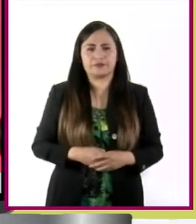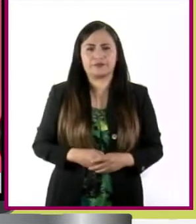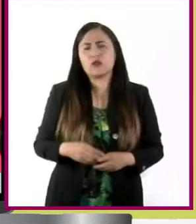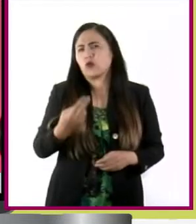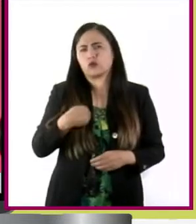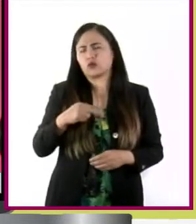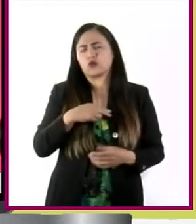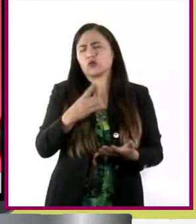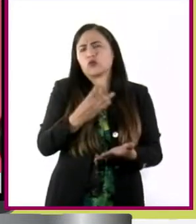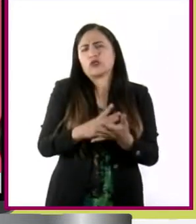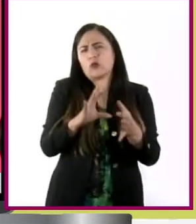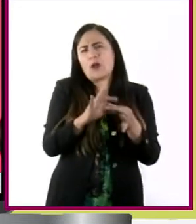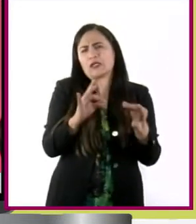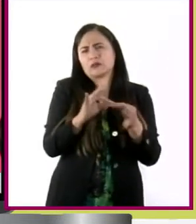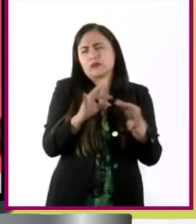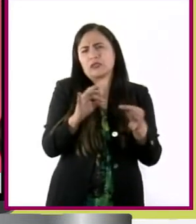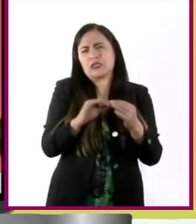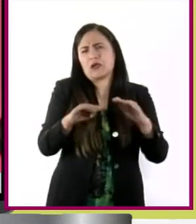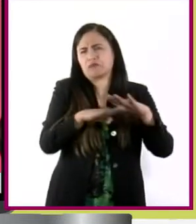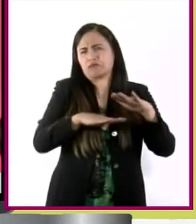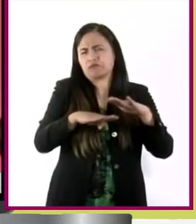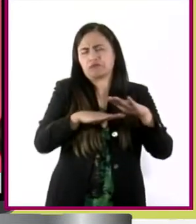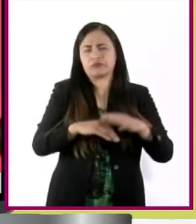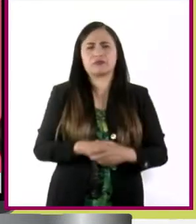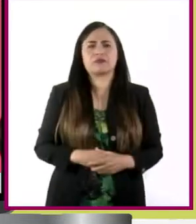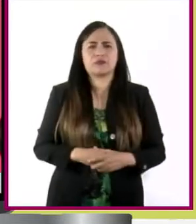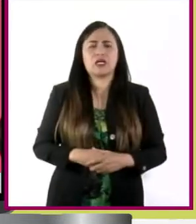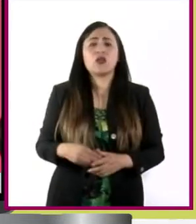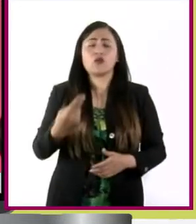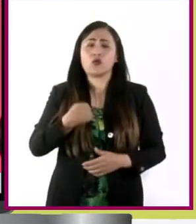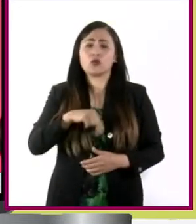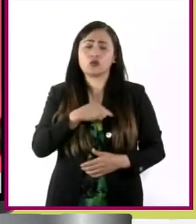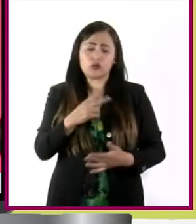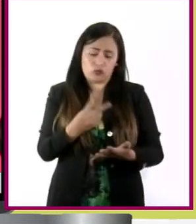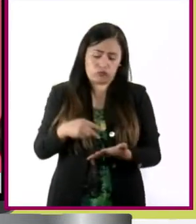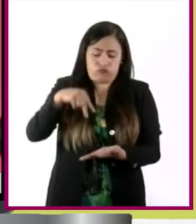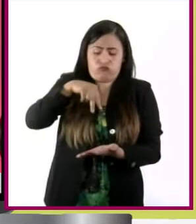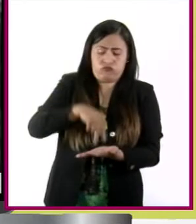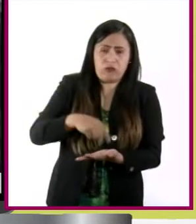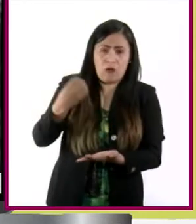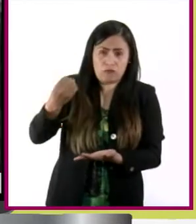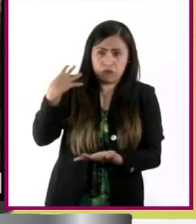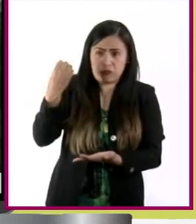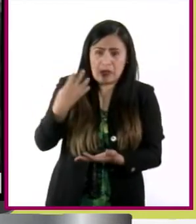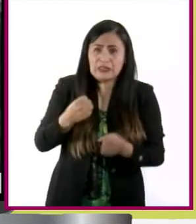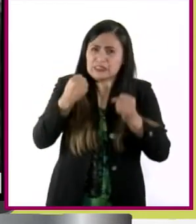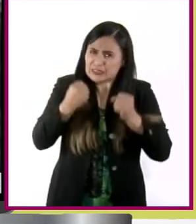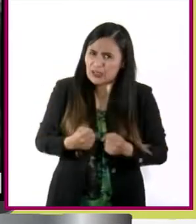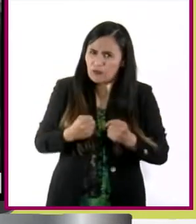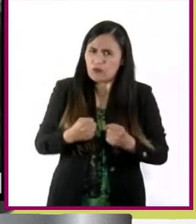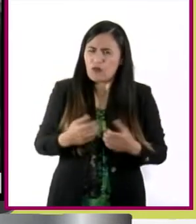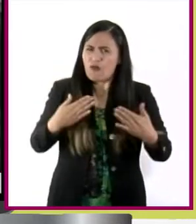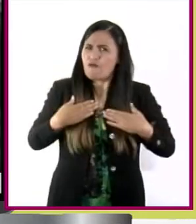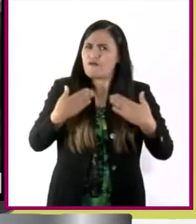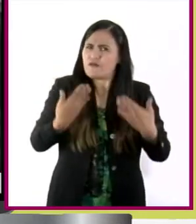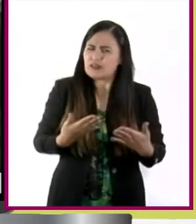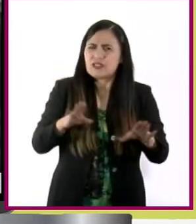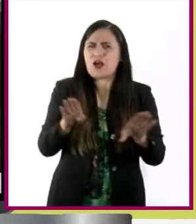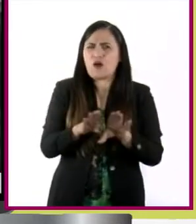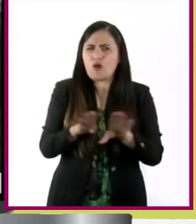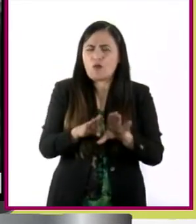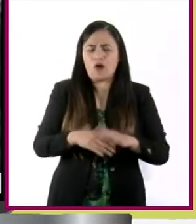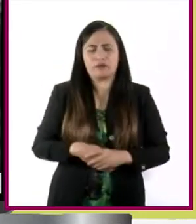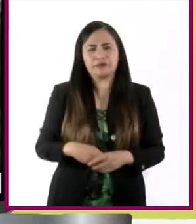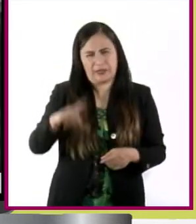describir. ¿Y qué recomiendas para sentirnos seguros al presentar nuestro discurso? Entonces, algunas de las recomendaciones